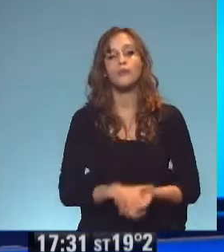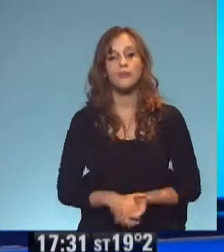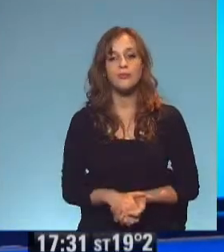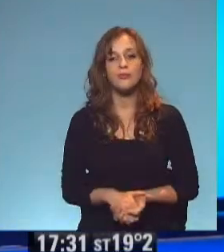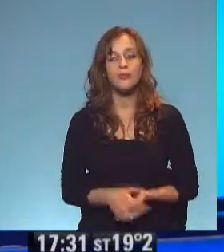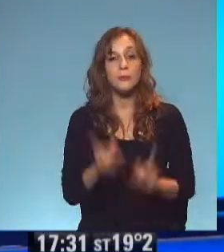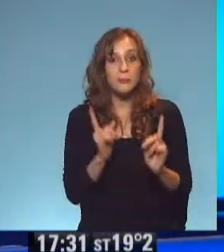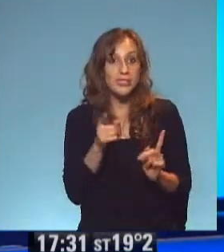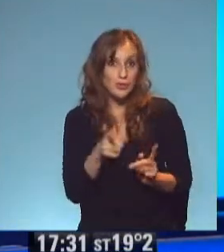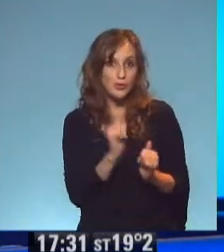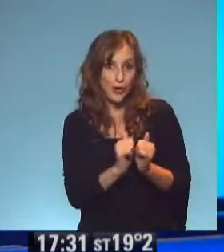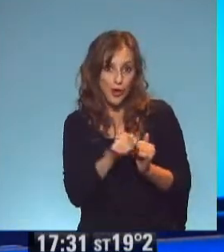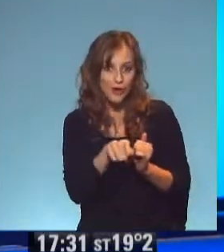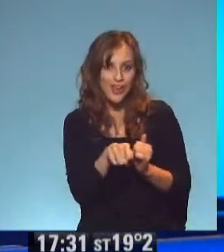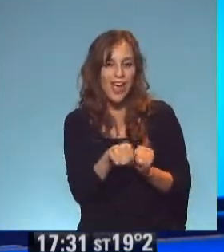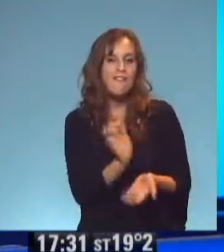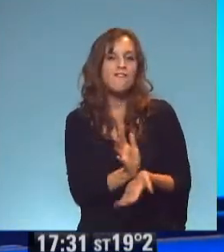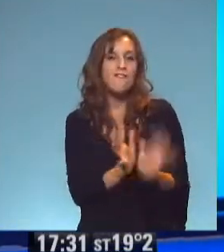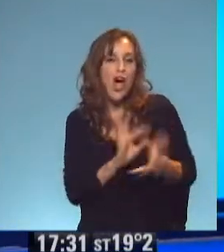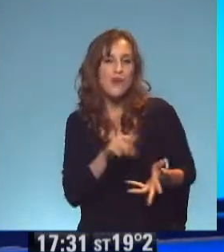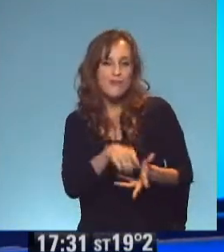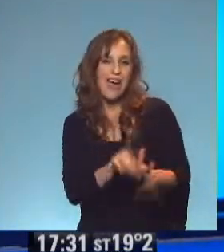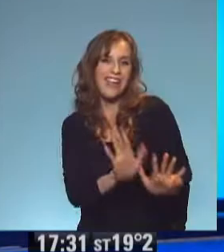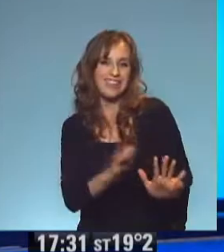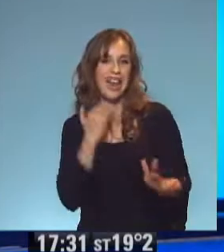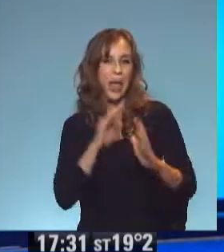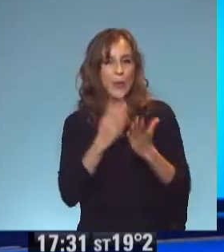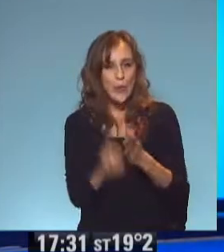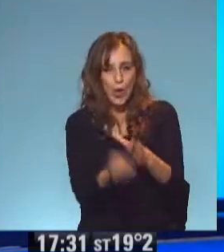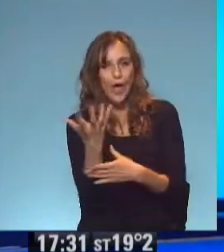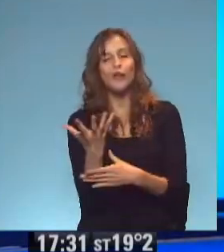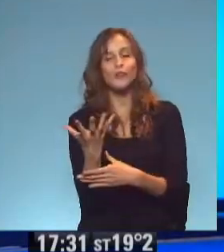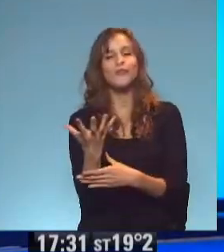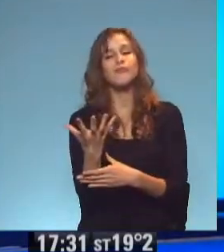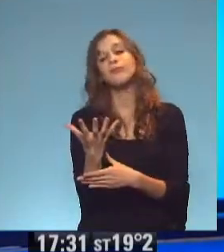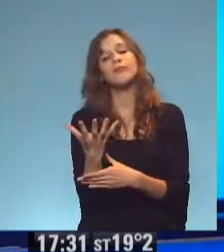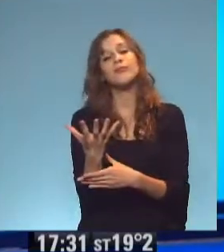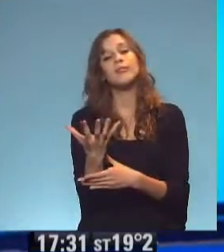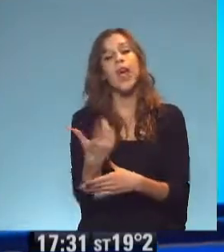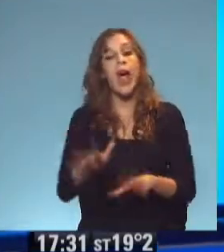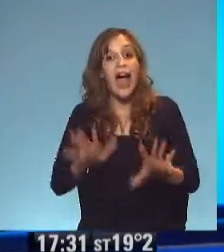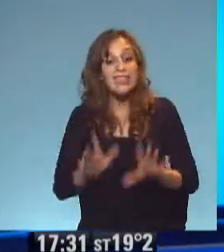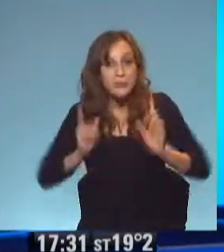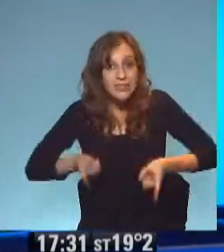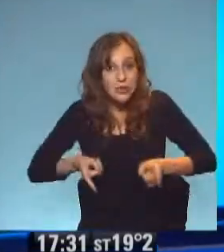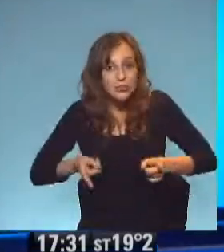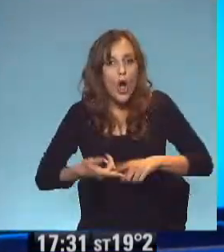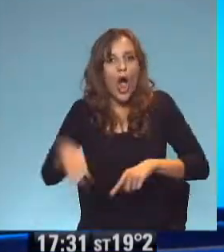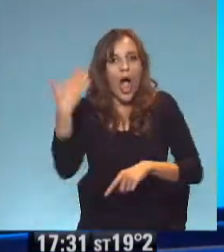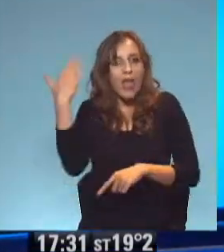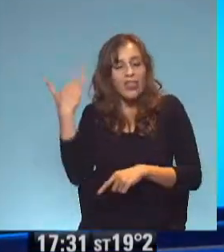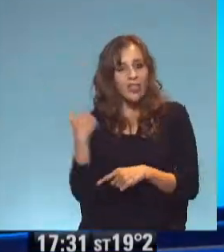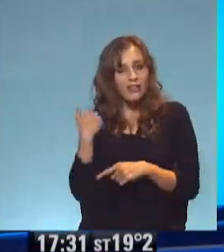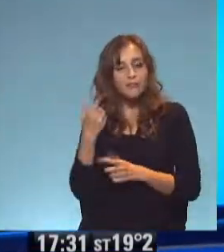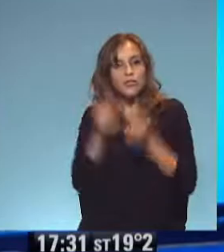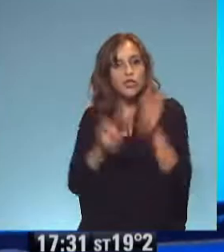un invento en cómo se creó el libro, ¿no? Uh-huh. Nos está contando, pero así fueron creadas esas